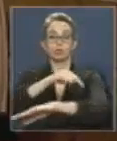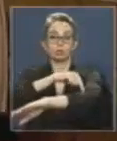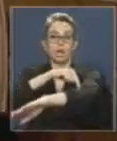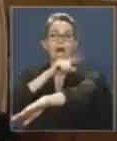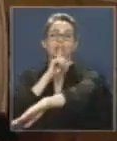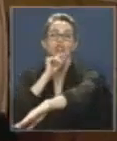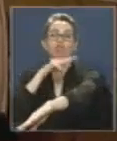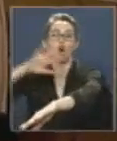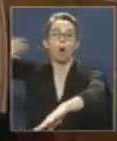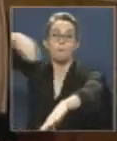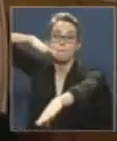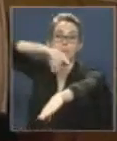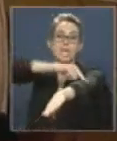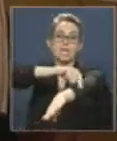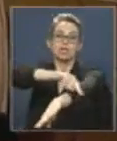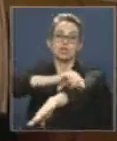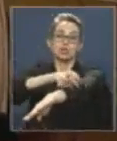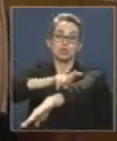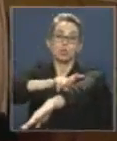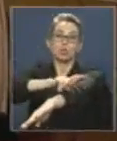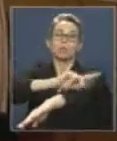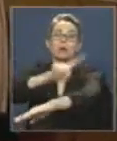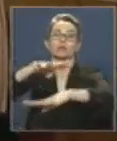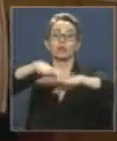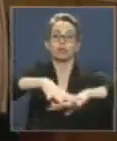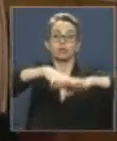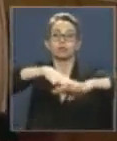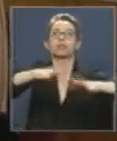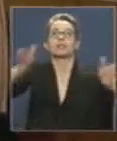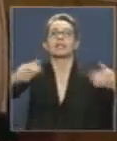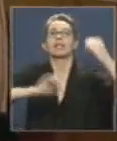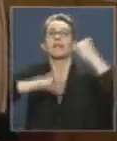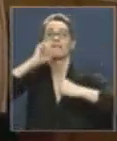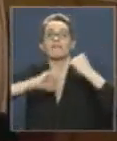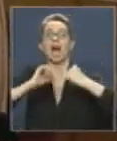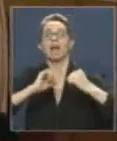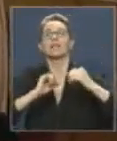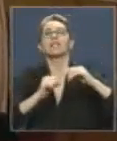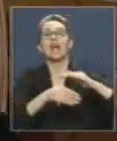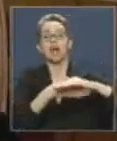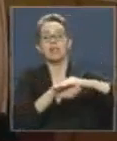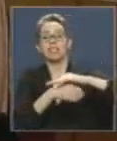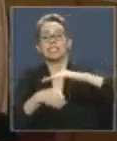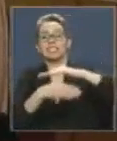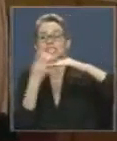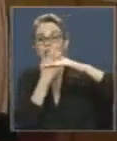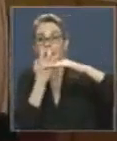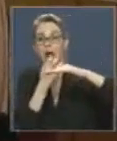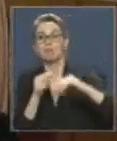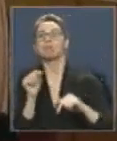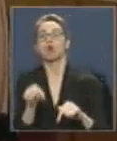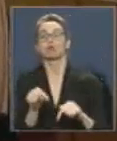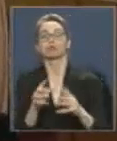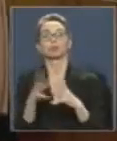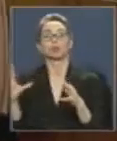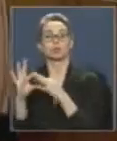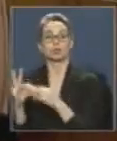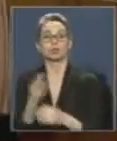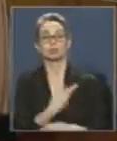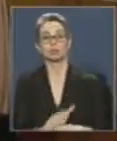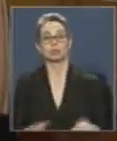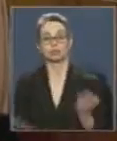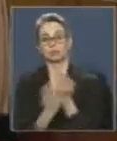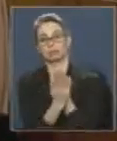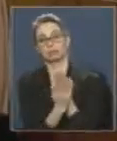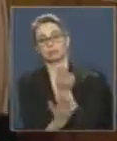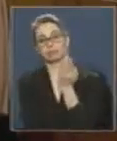al Sur para evitar e impedir el cultivo industrial de salmón en nuestra región. Presidenta, muchas gracias. Voy a juntar una